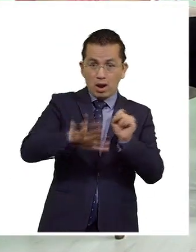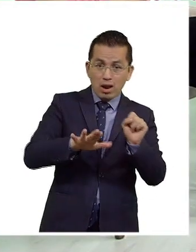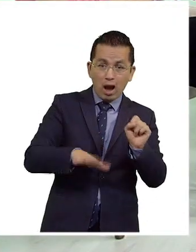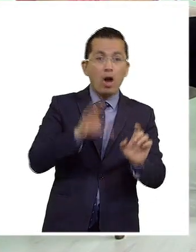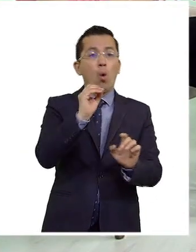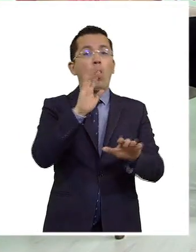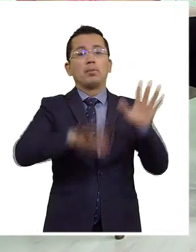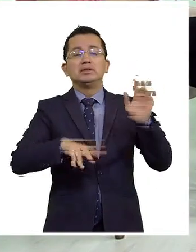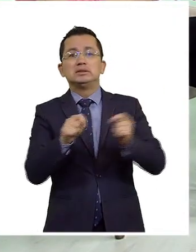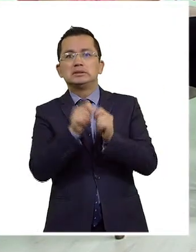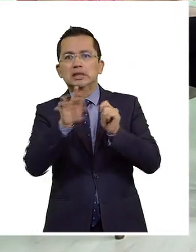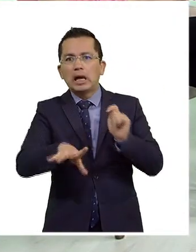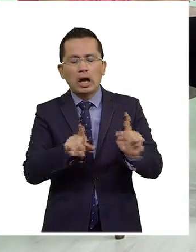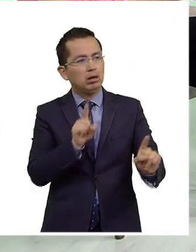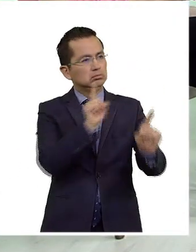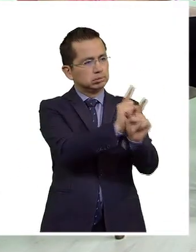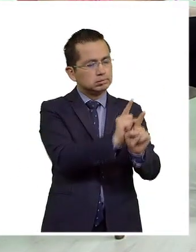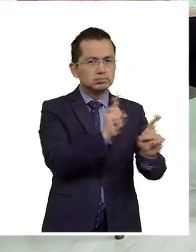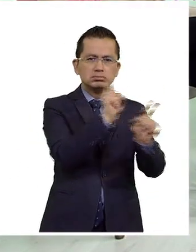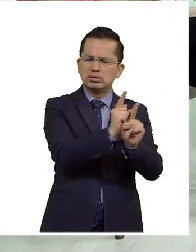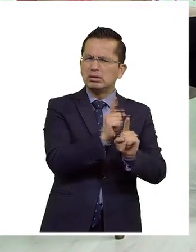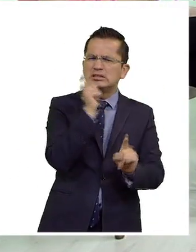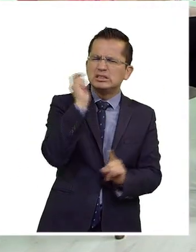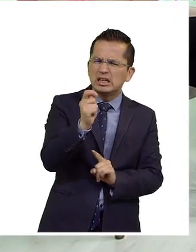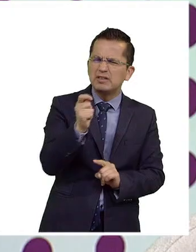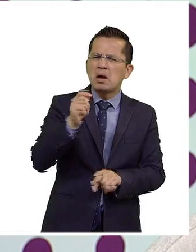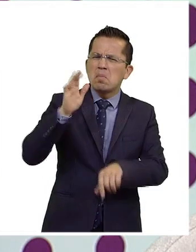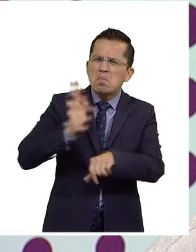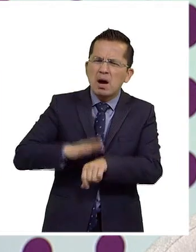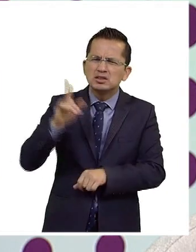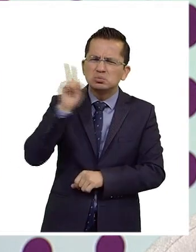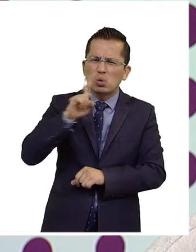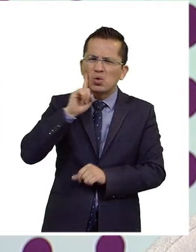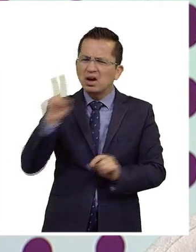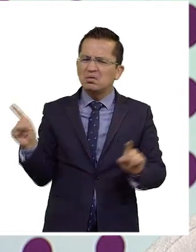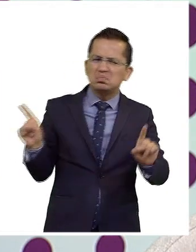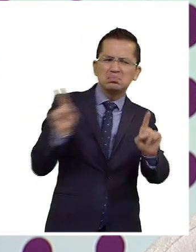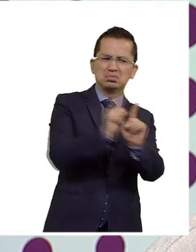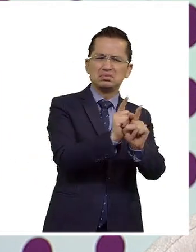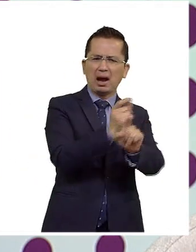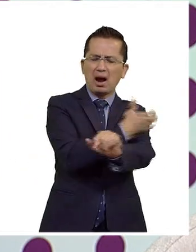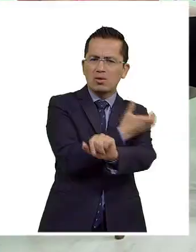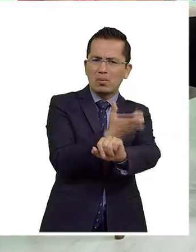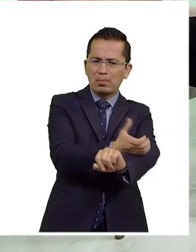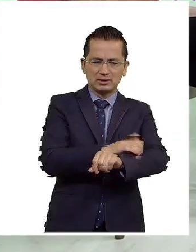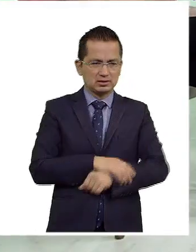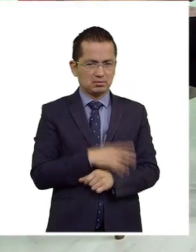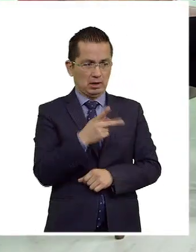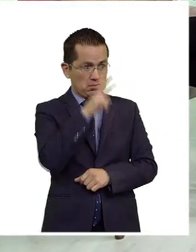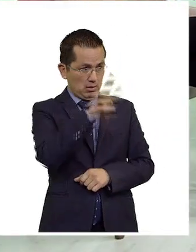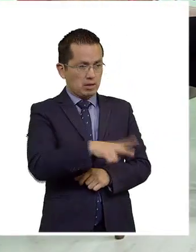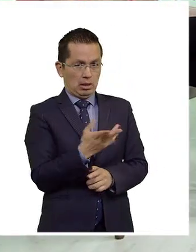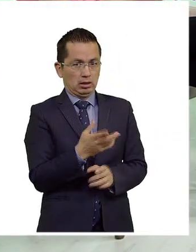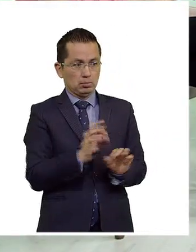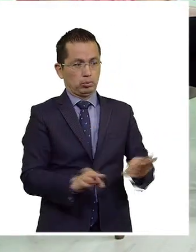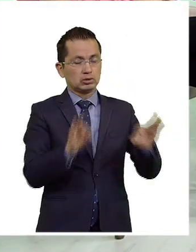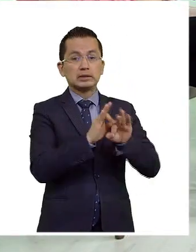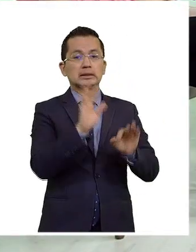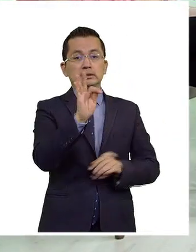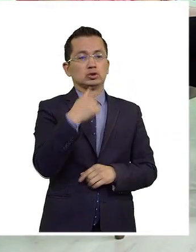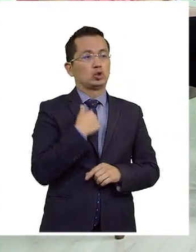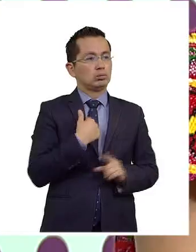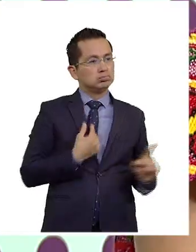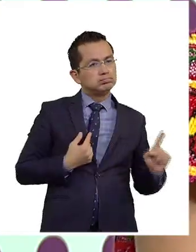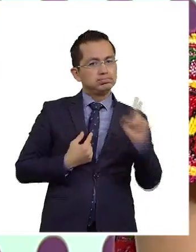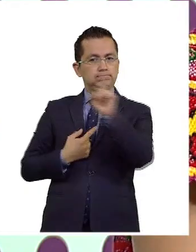Entonces, algo que era muy importante decir y saber es que si hoy vas a un juicio, necesitas la firma